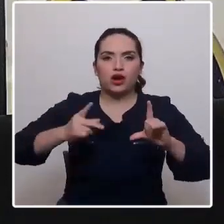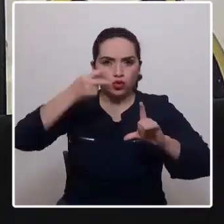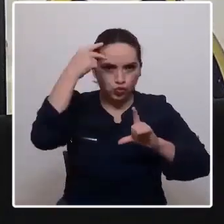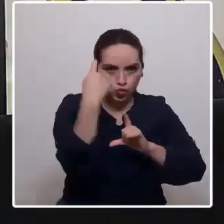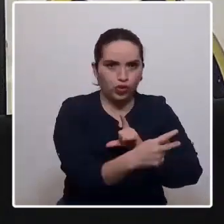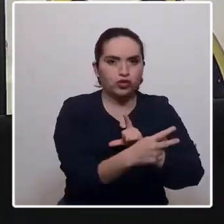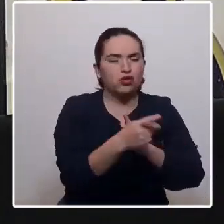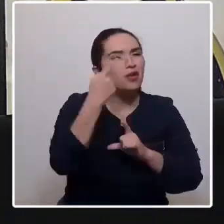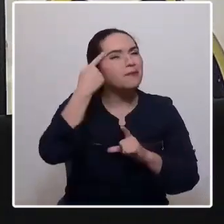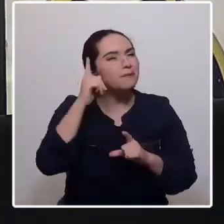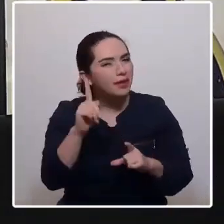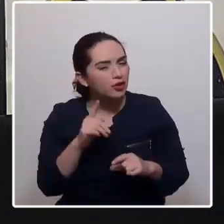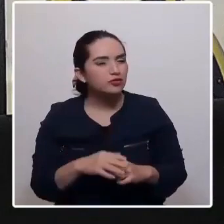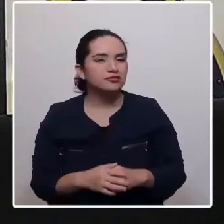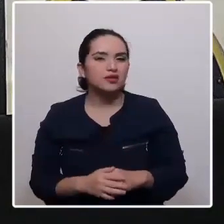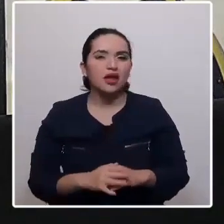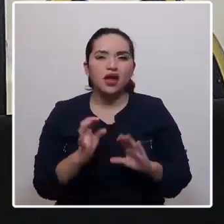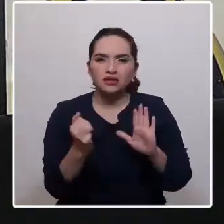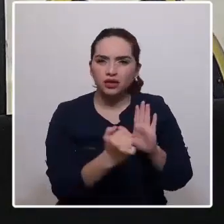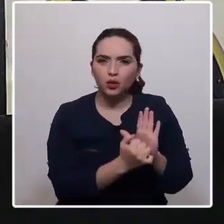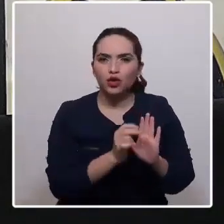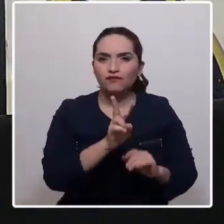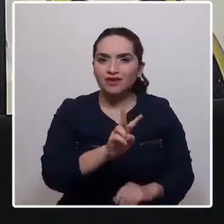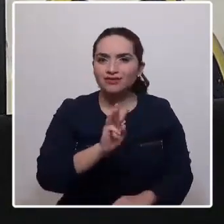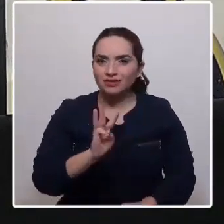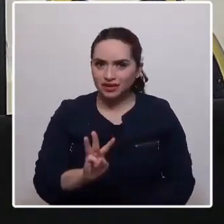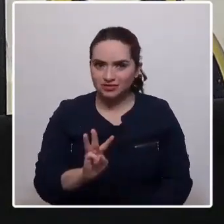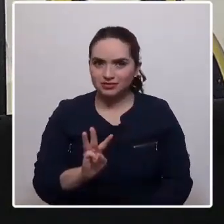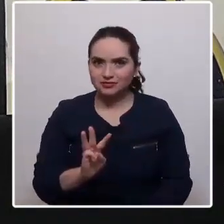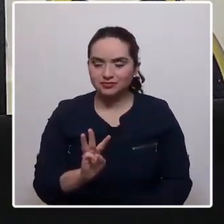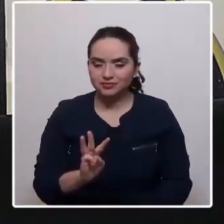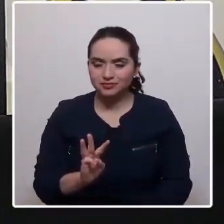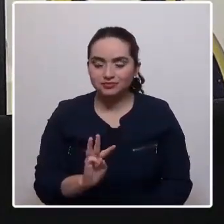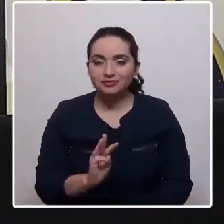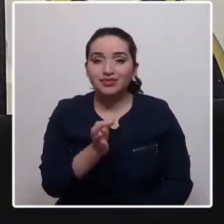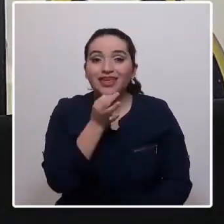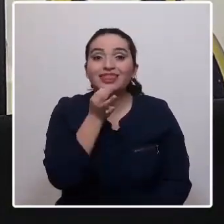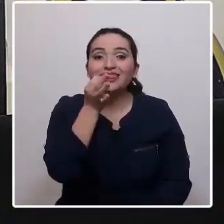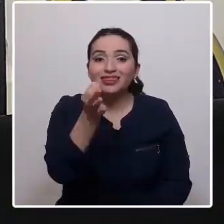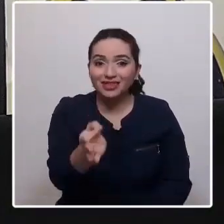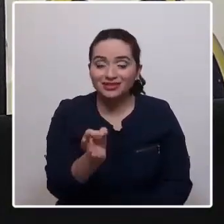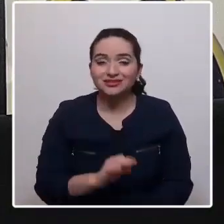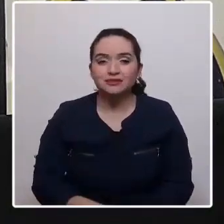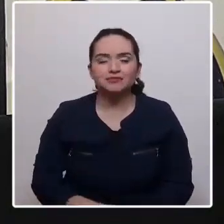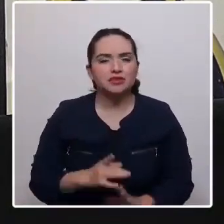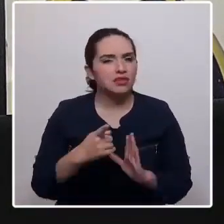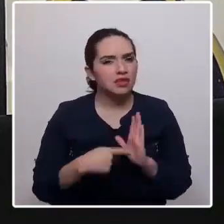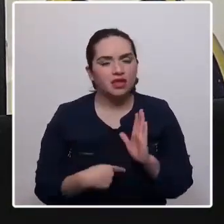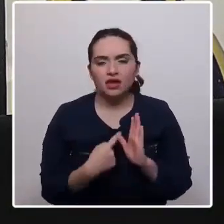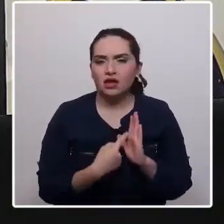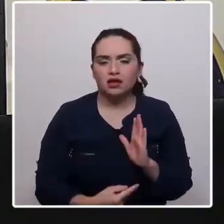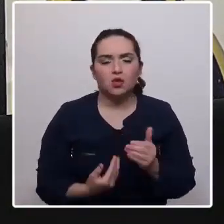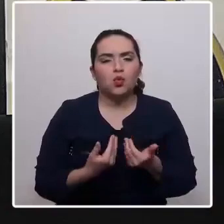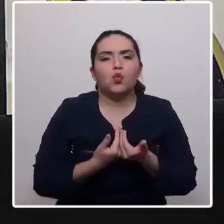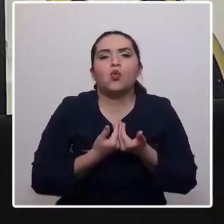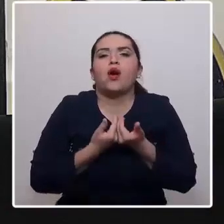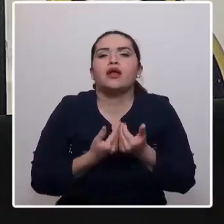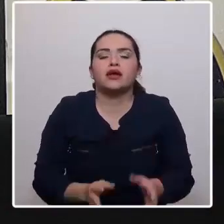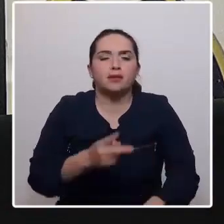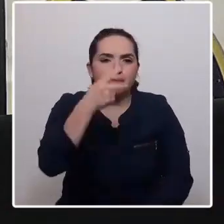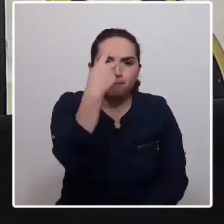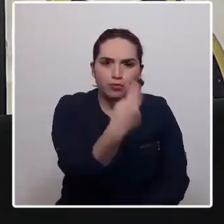Sin embargo, en el artículo 23 se señala que se negará todo tipo de propiedad sobre la